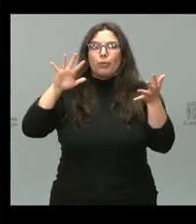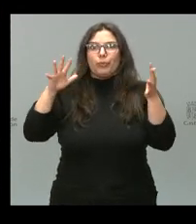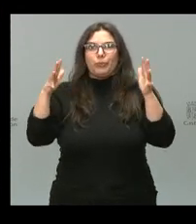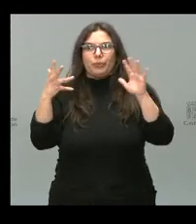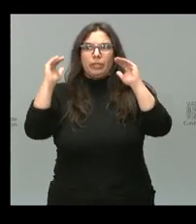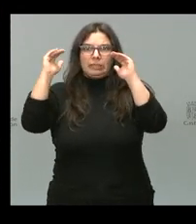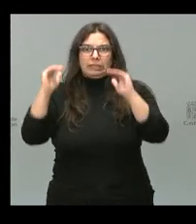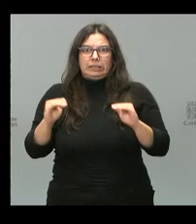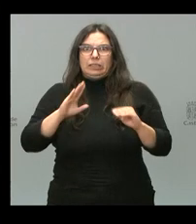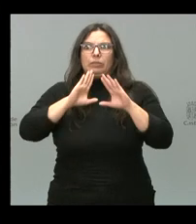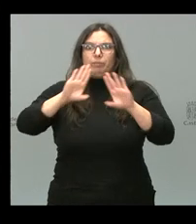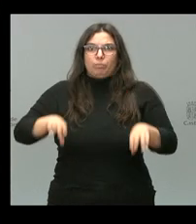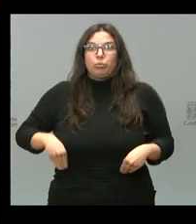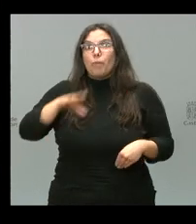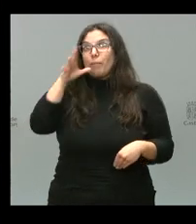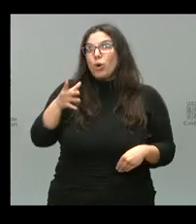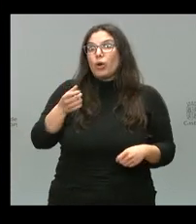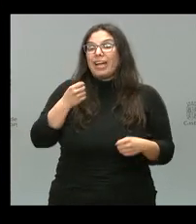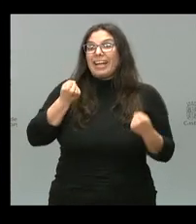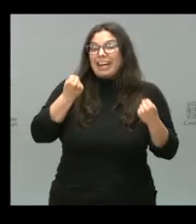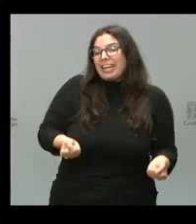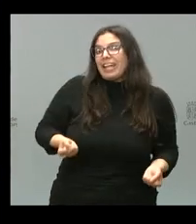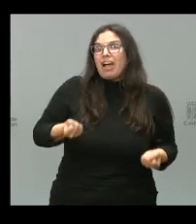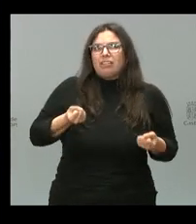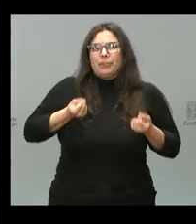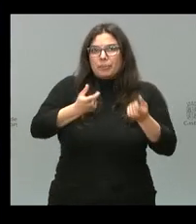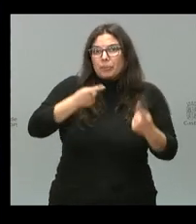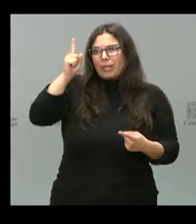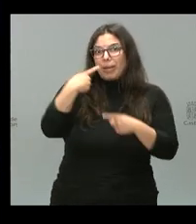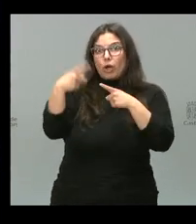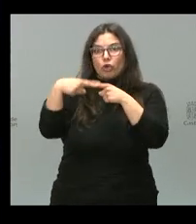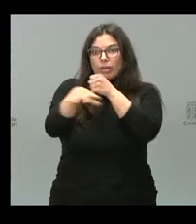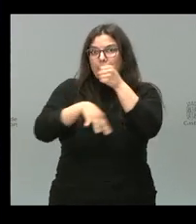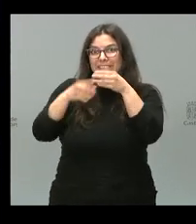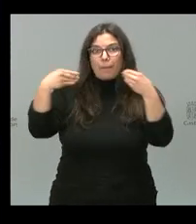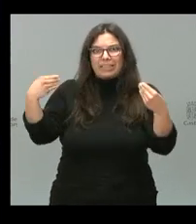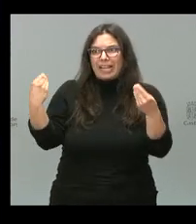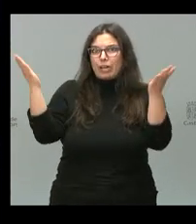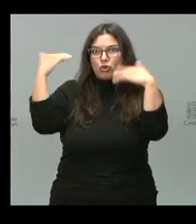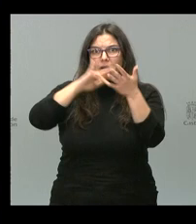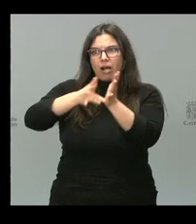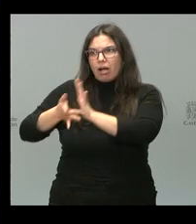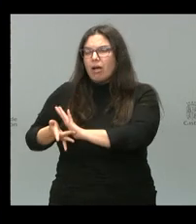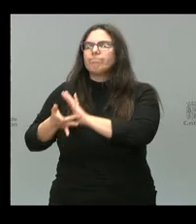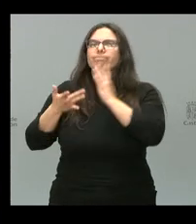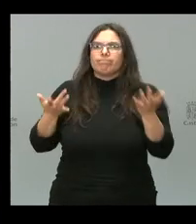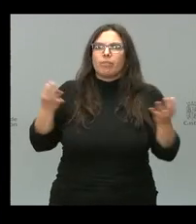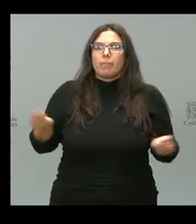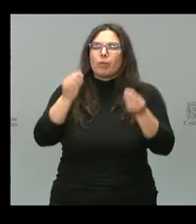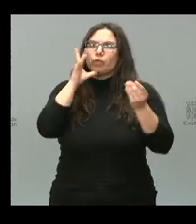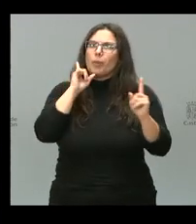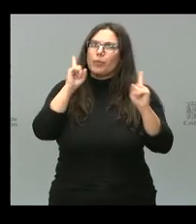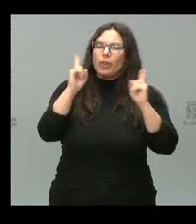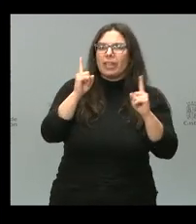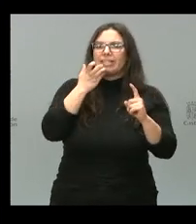los elevados costes energéticos y la escasez de materias primas por lo que siempre es deseable aplicar el criterio de prudencia